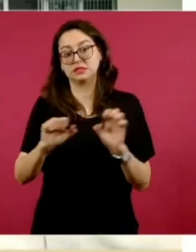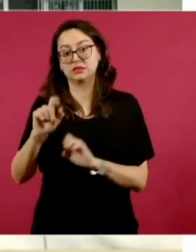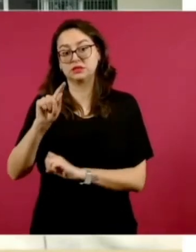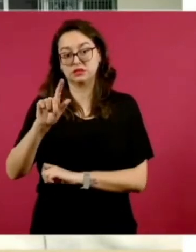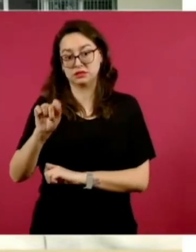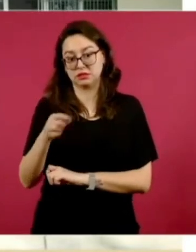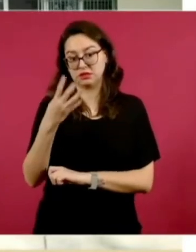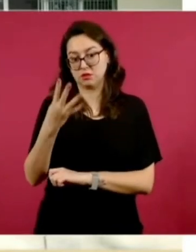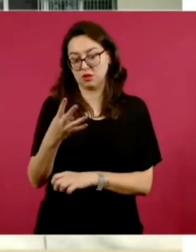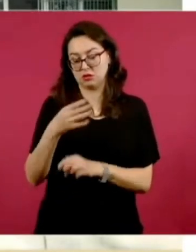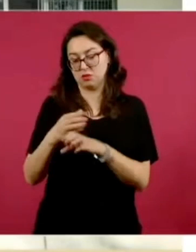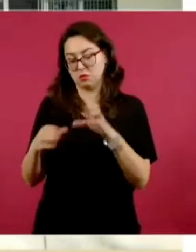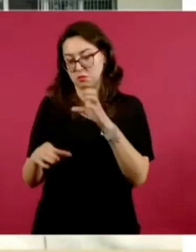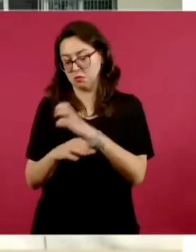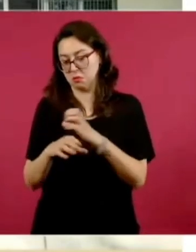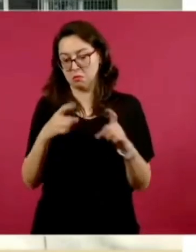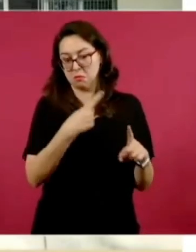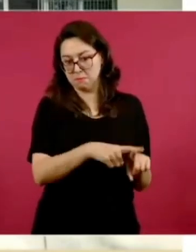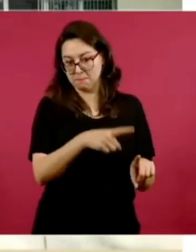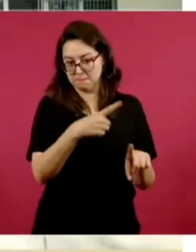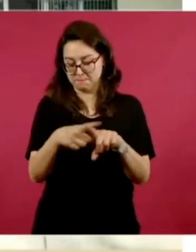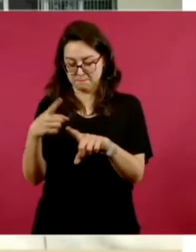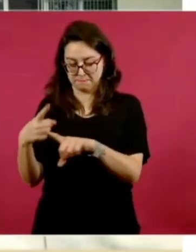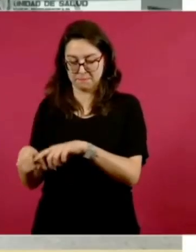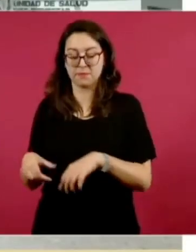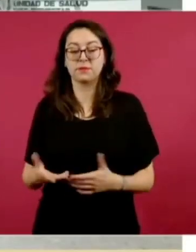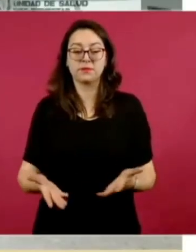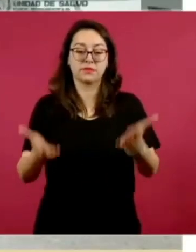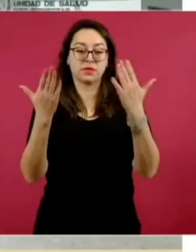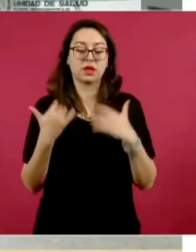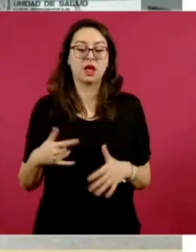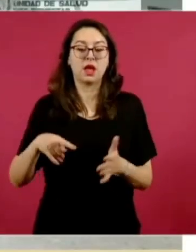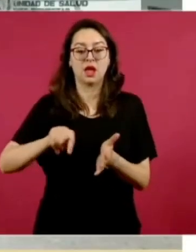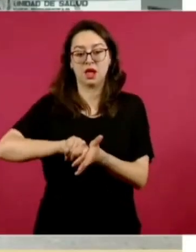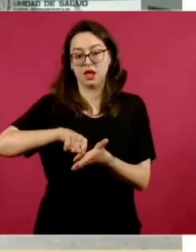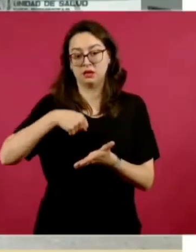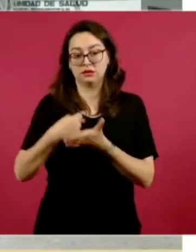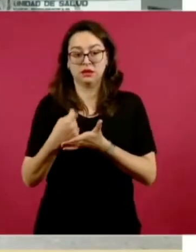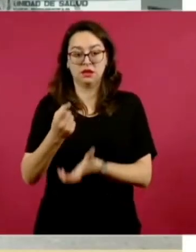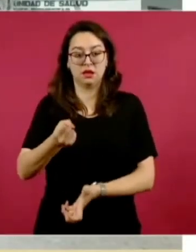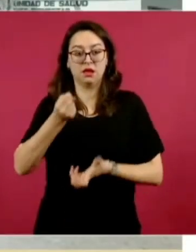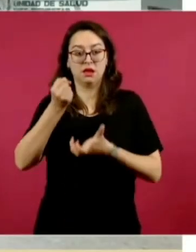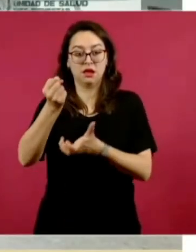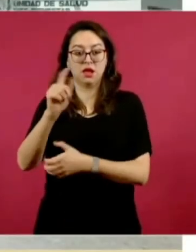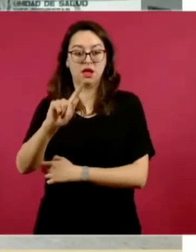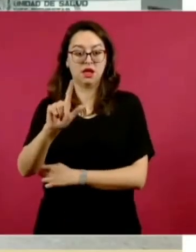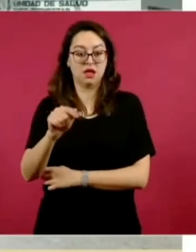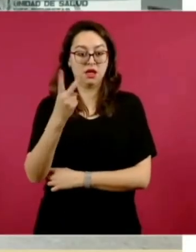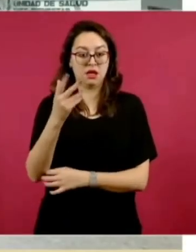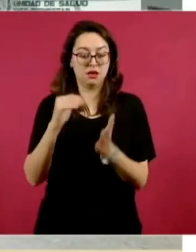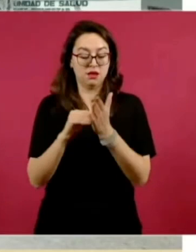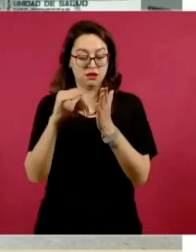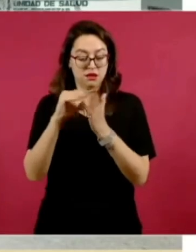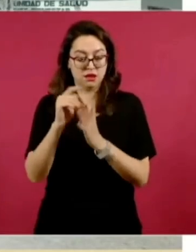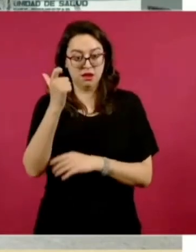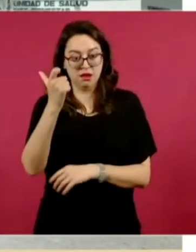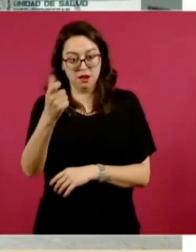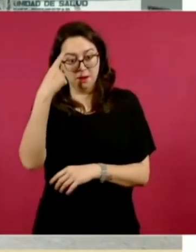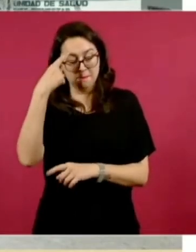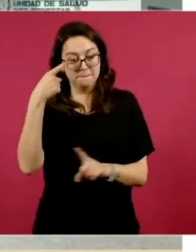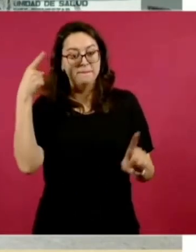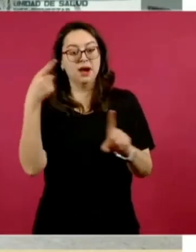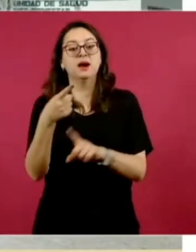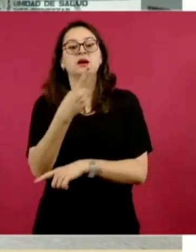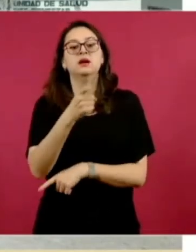10,674 equipos médicos. En el caso de Tamaulipas, una inversión de 72 millones de pesos en 140